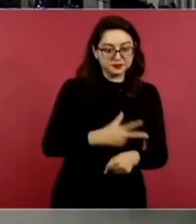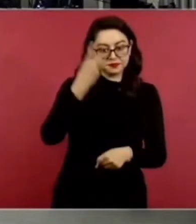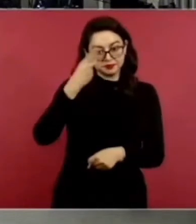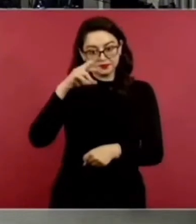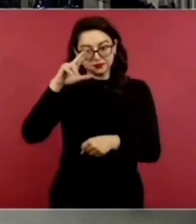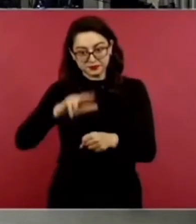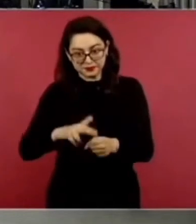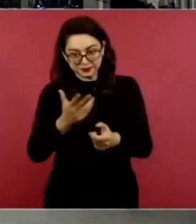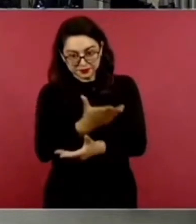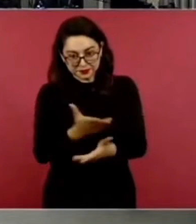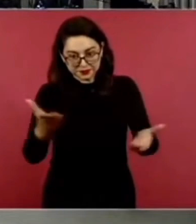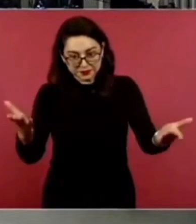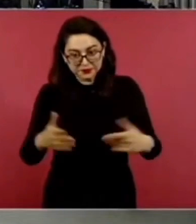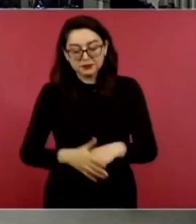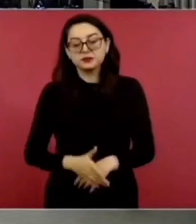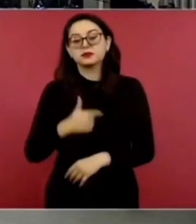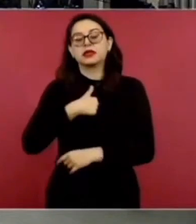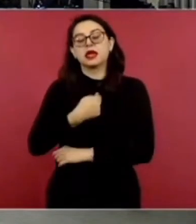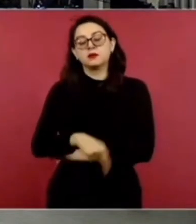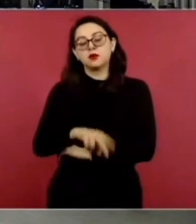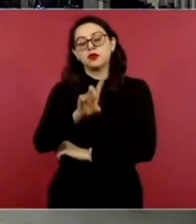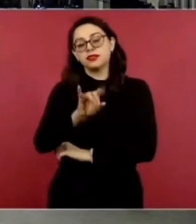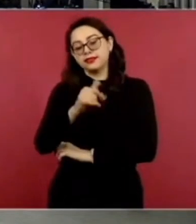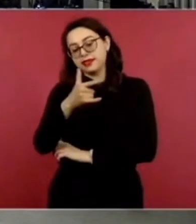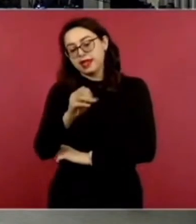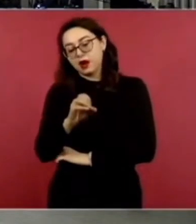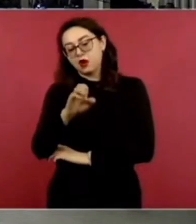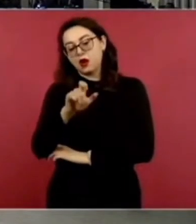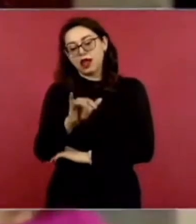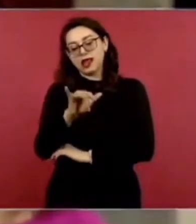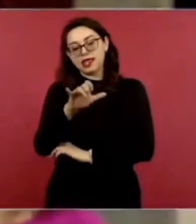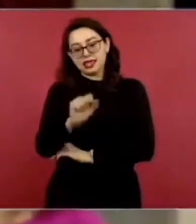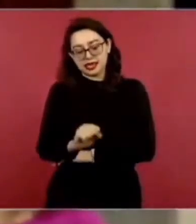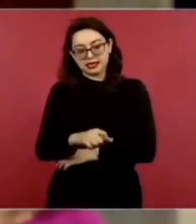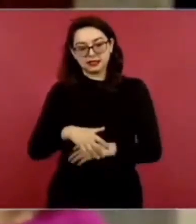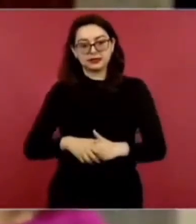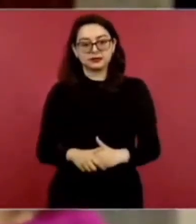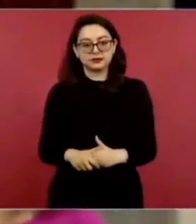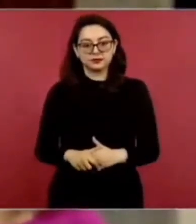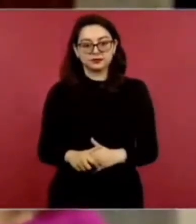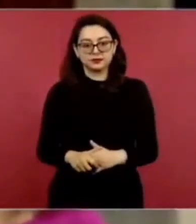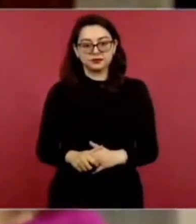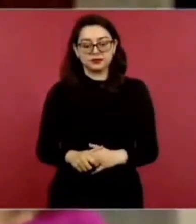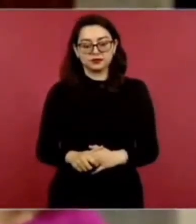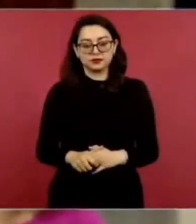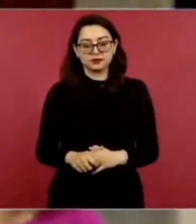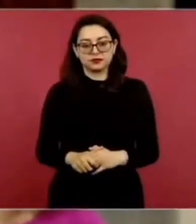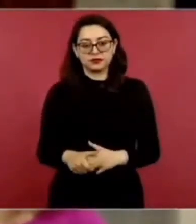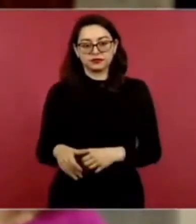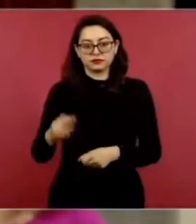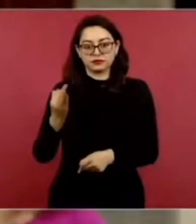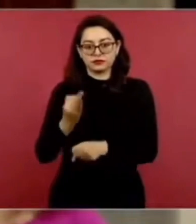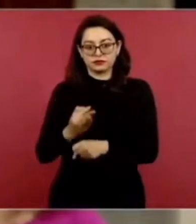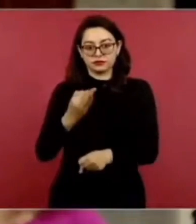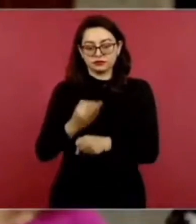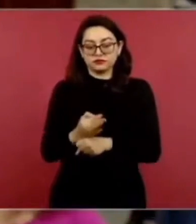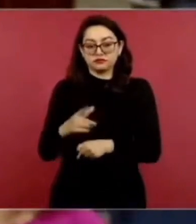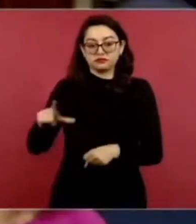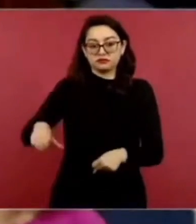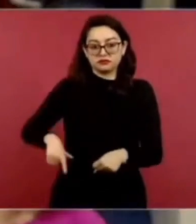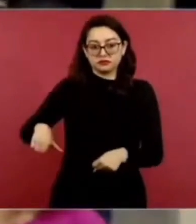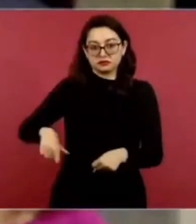presente. Señor presidente, derivado de la firma, incluso histórica, que se acaba de dar con todos los